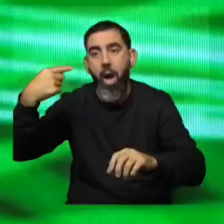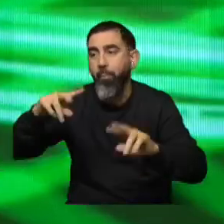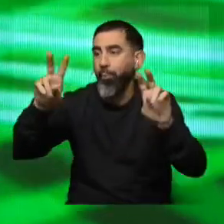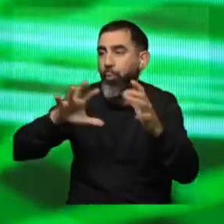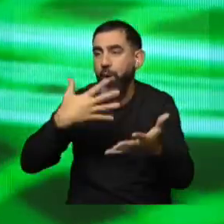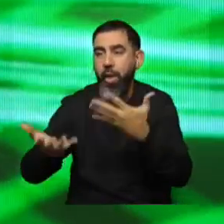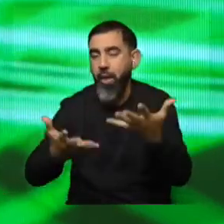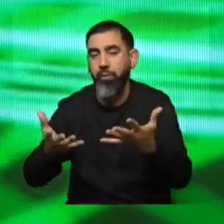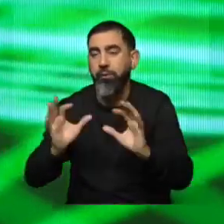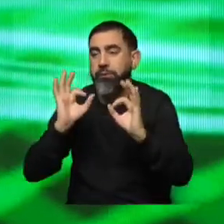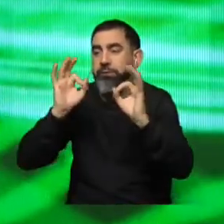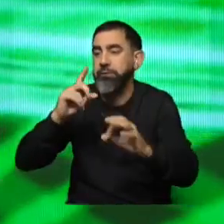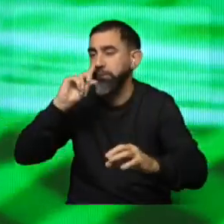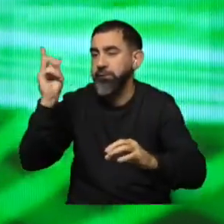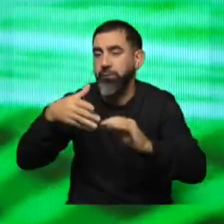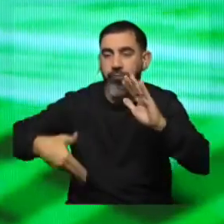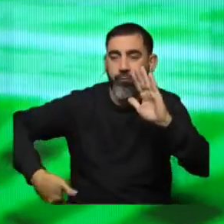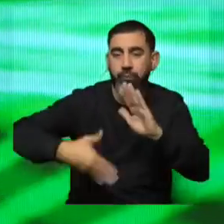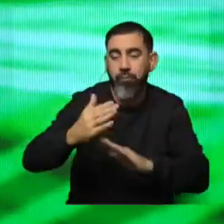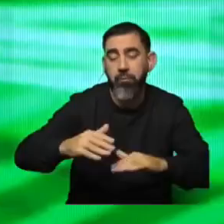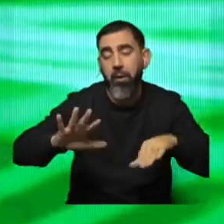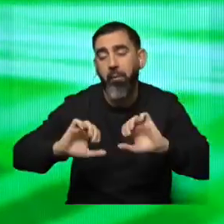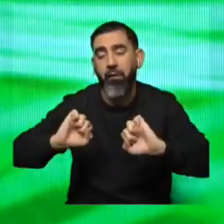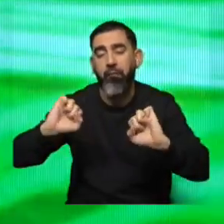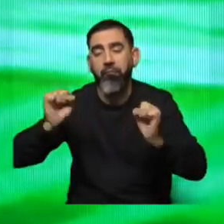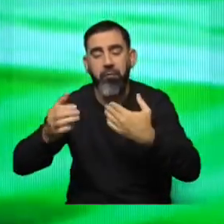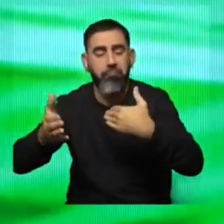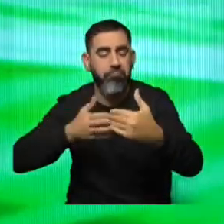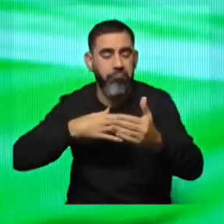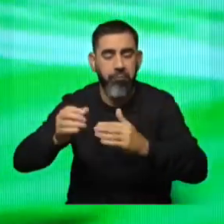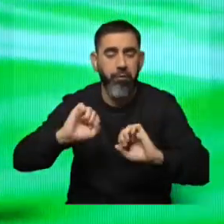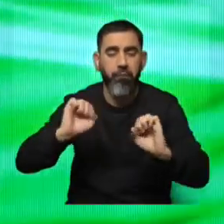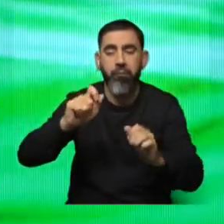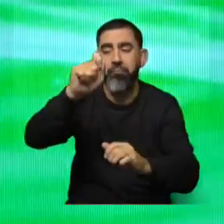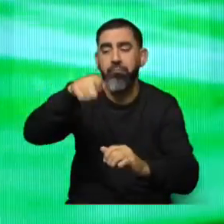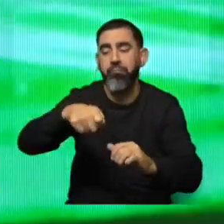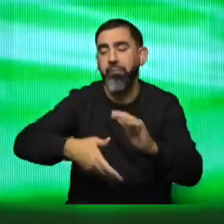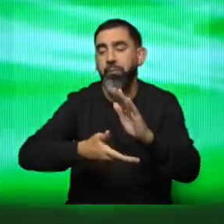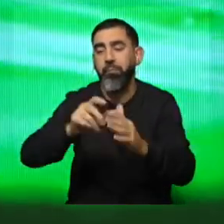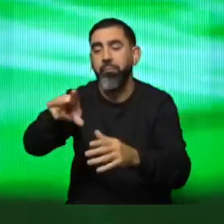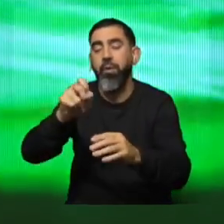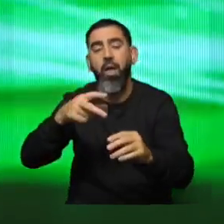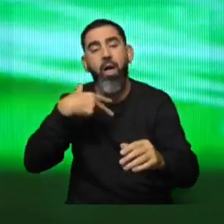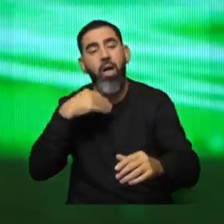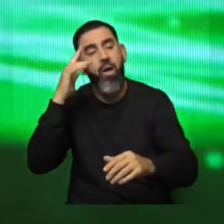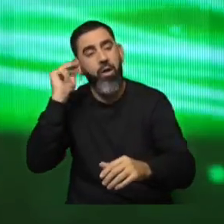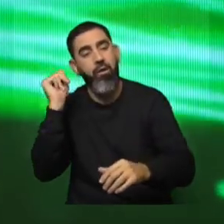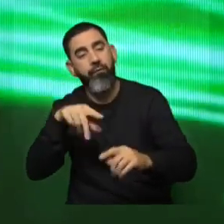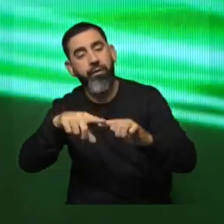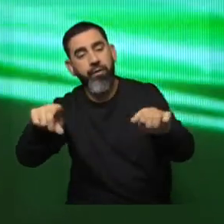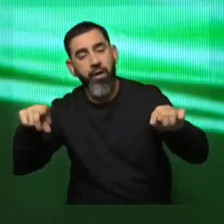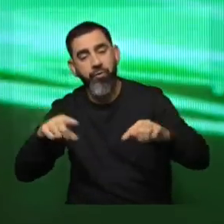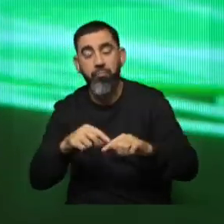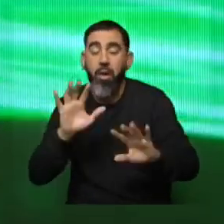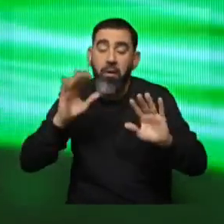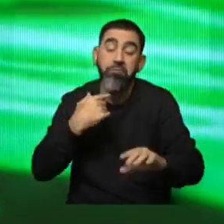querés llegar rápido y entrar quizás ahí como pasan muchos hoteles poner tu tarjeta de crédito que te den la habitación y subir capaz que sí